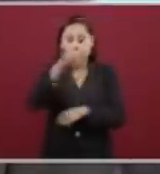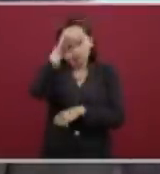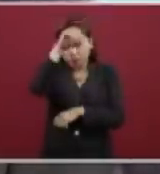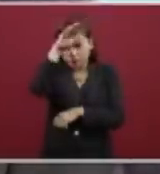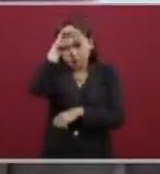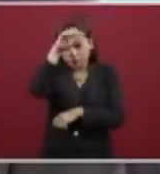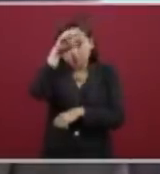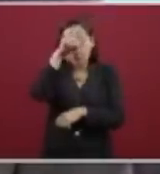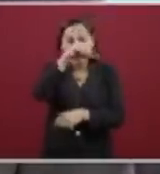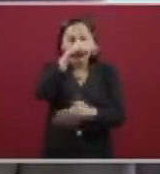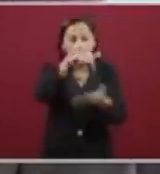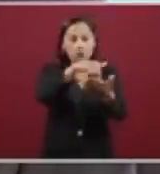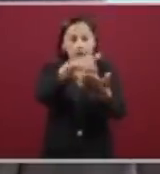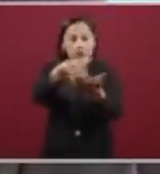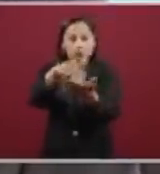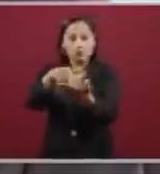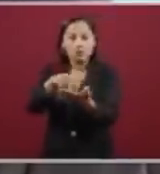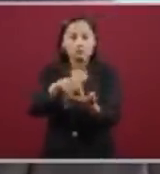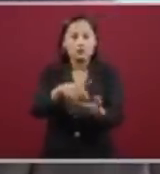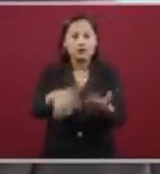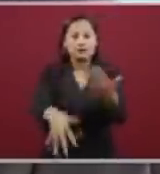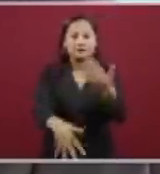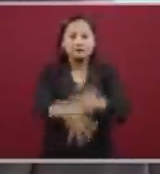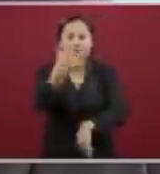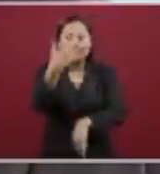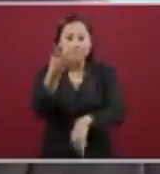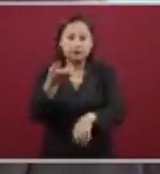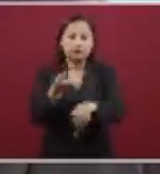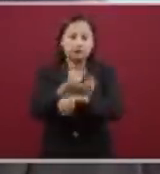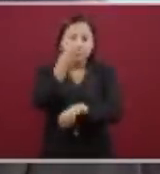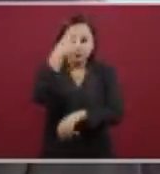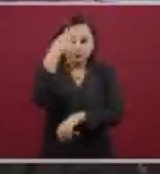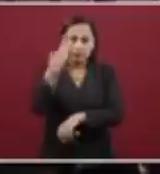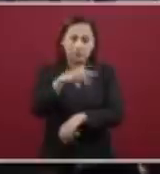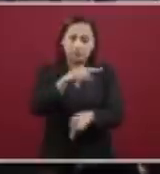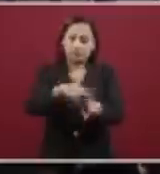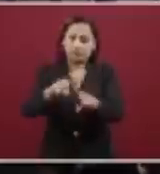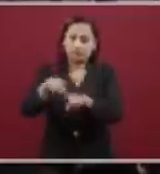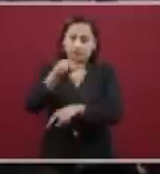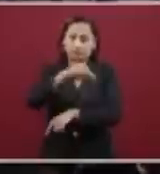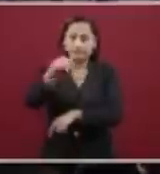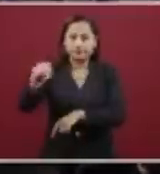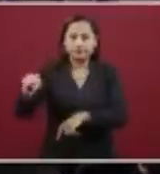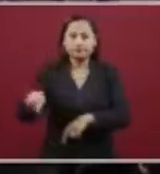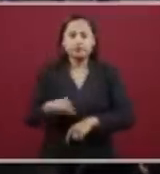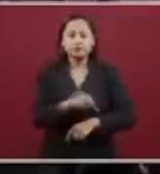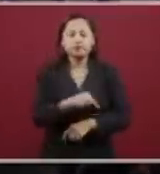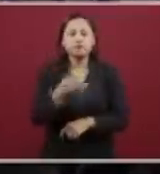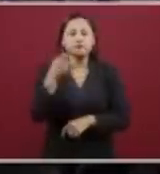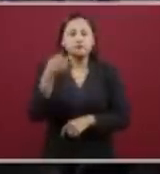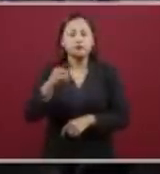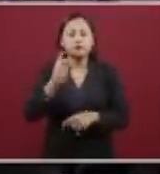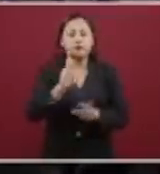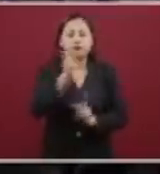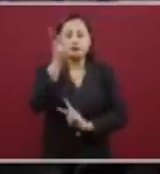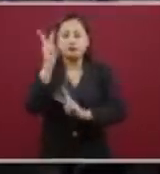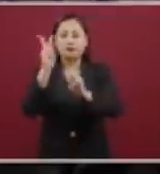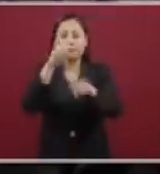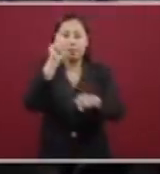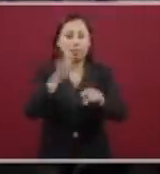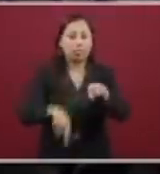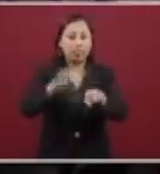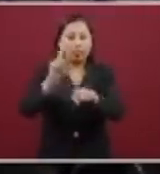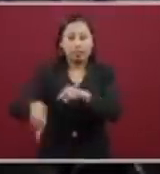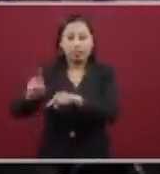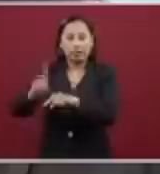del estado de mexico esto ocasionó una devastación ambiental sin precedentes en el oriente del valle y la